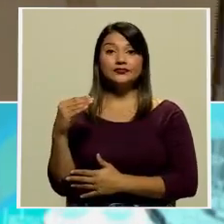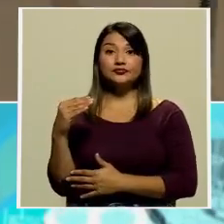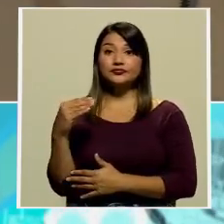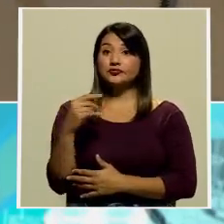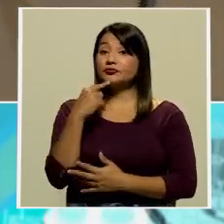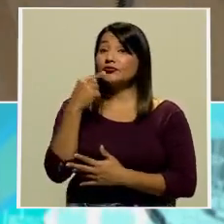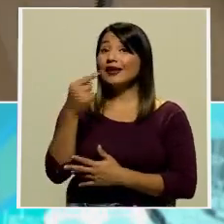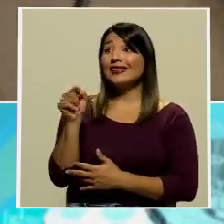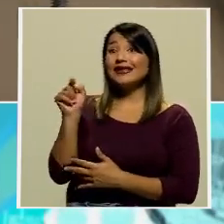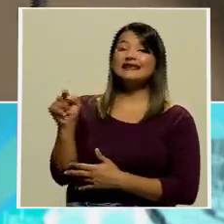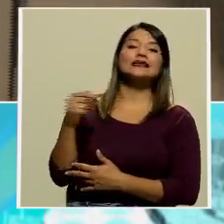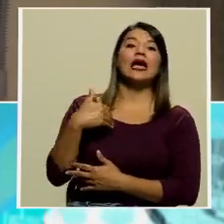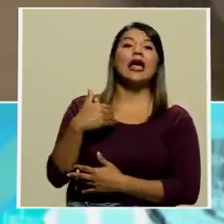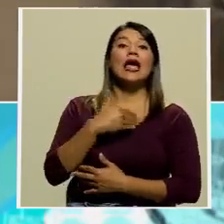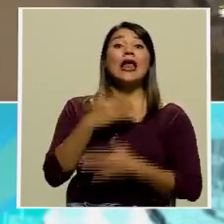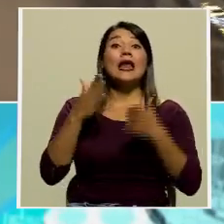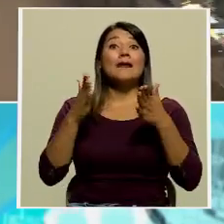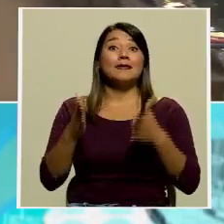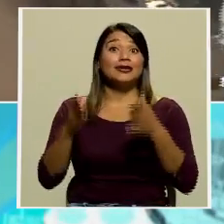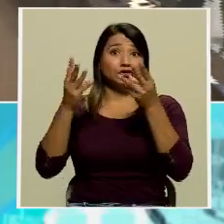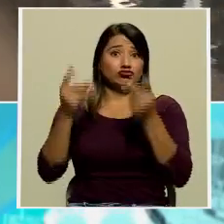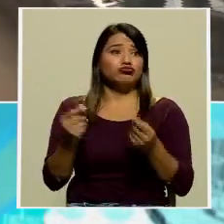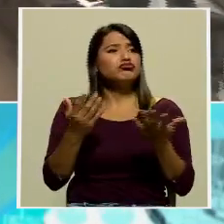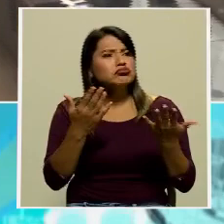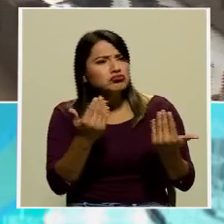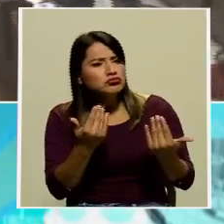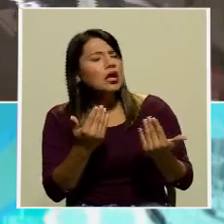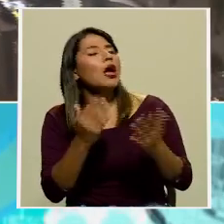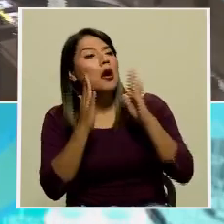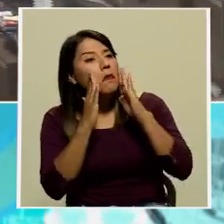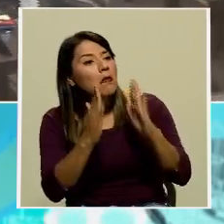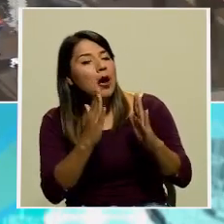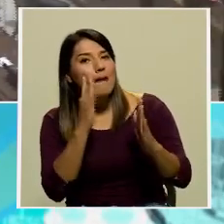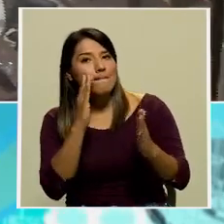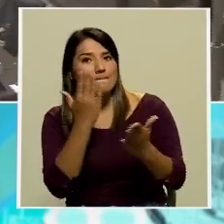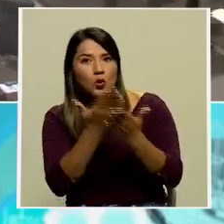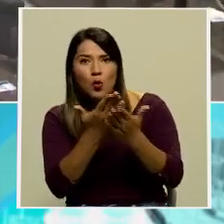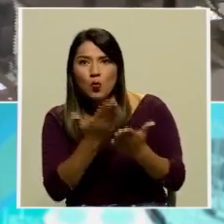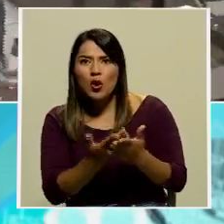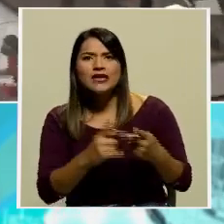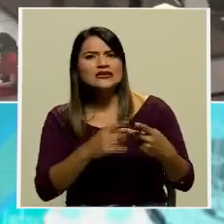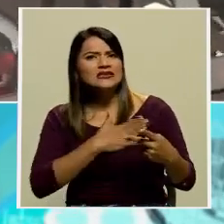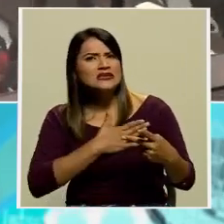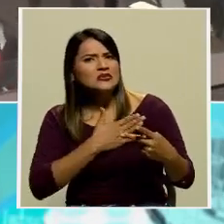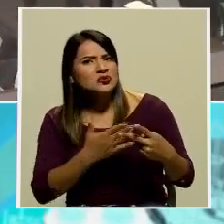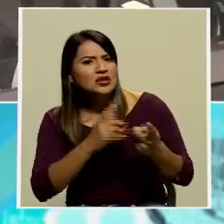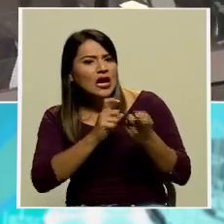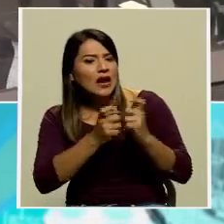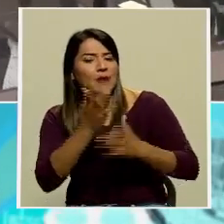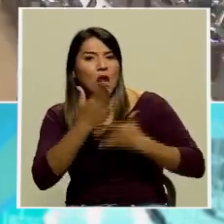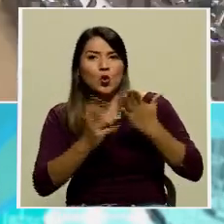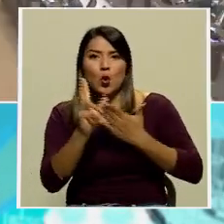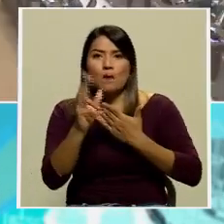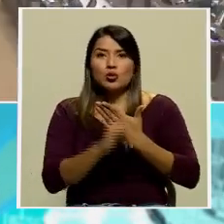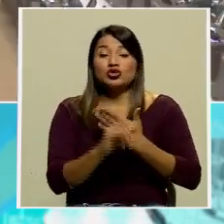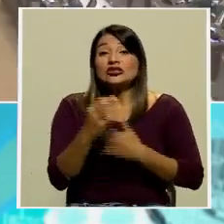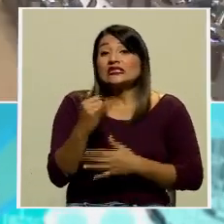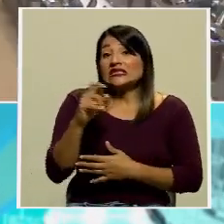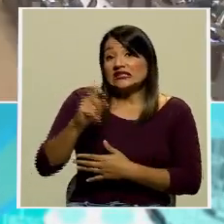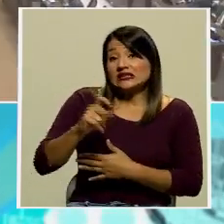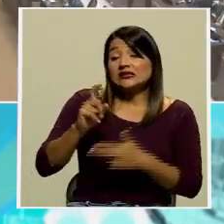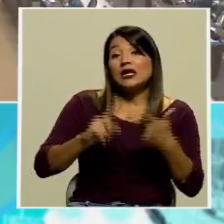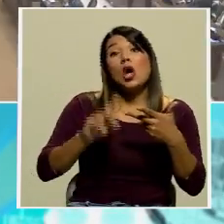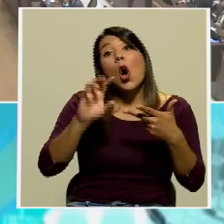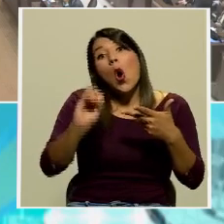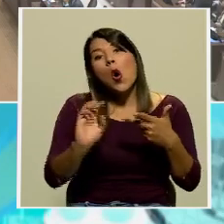asegura que estarán escuchando propuestas, que están dispuestos a cambiar partes de algunos proyectos si es necesario, e inclusive que ellos pueden también dar